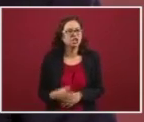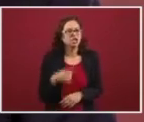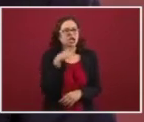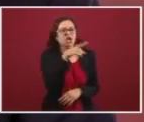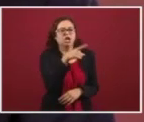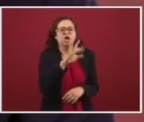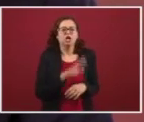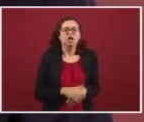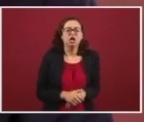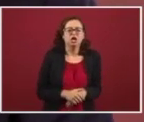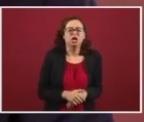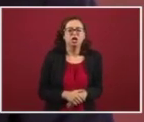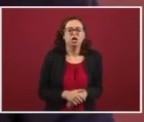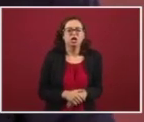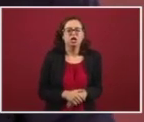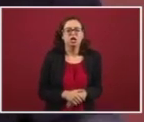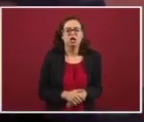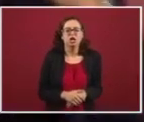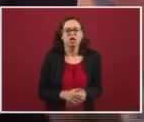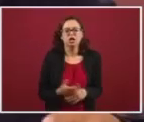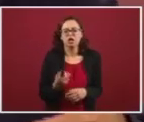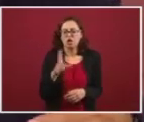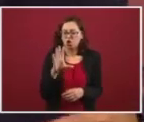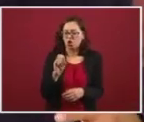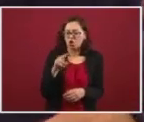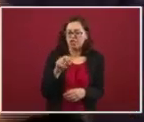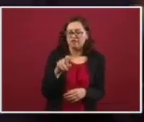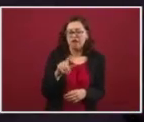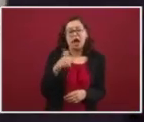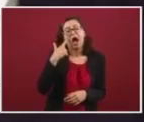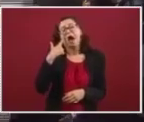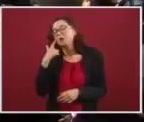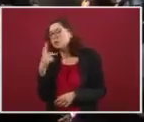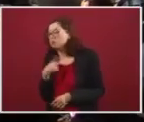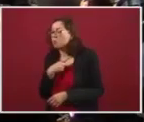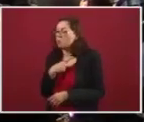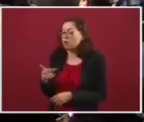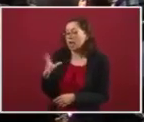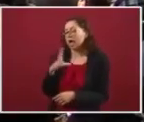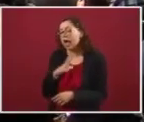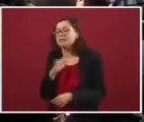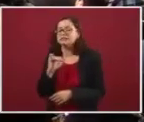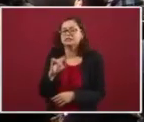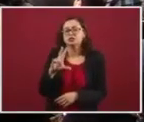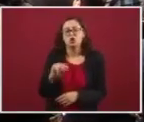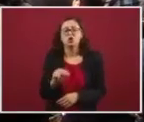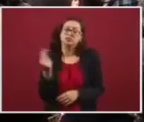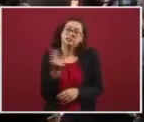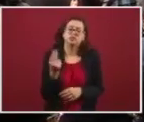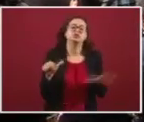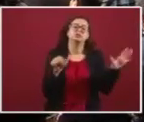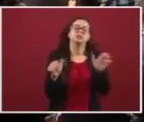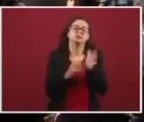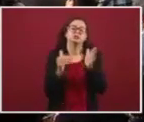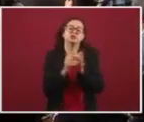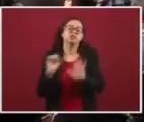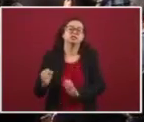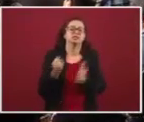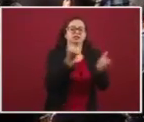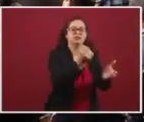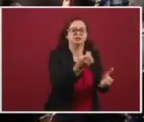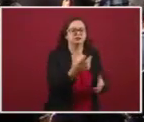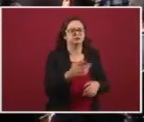medir si hay pobreza o no. Y eso se puede seguir haciendo con el INEGI.